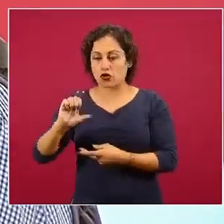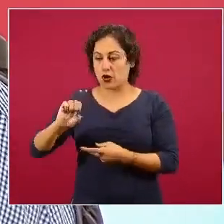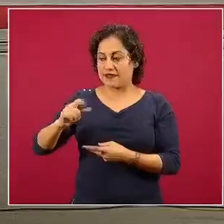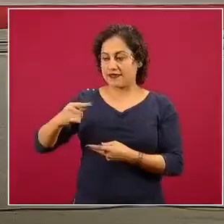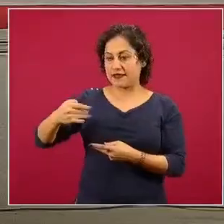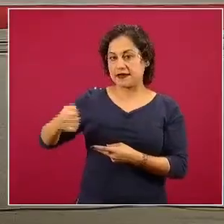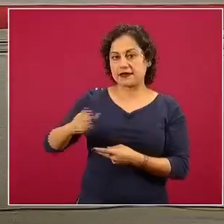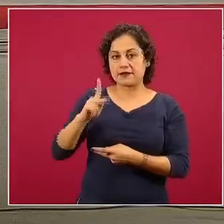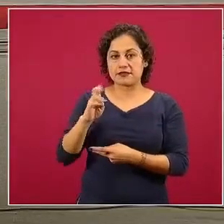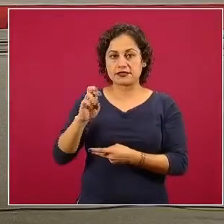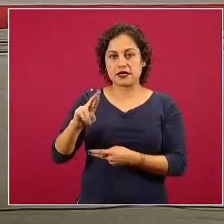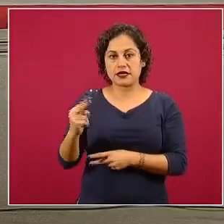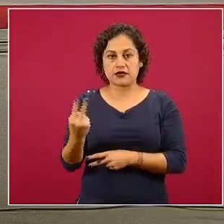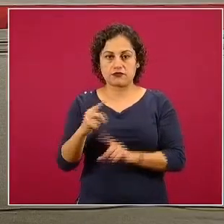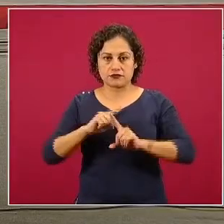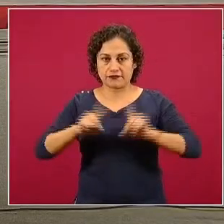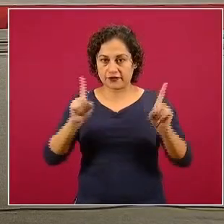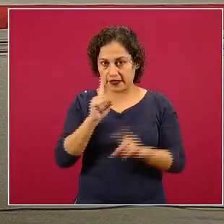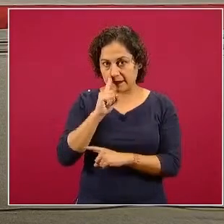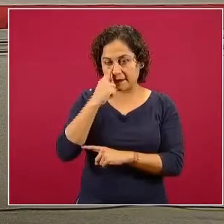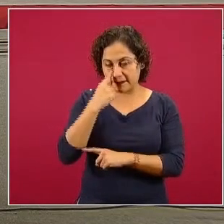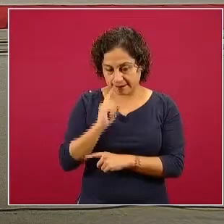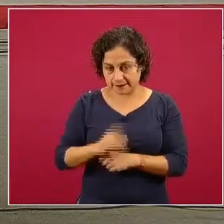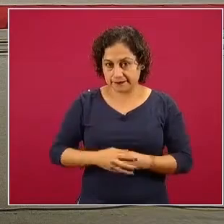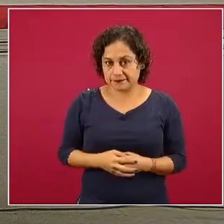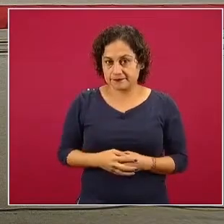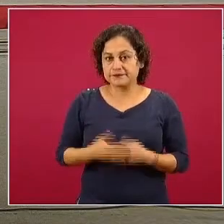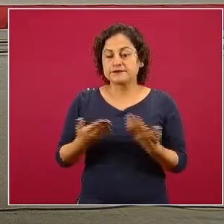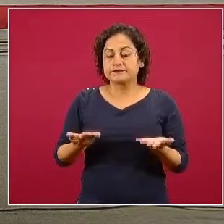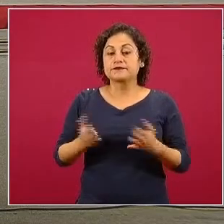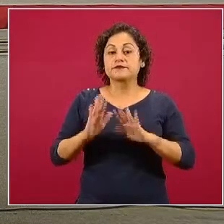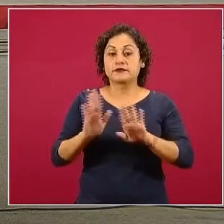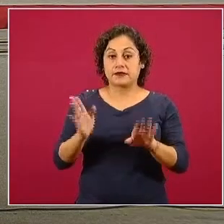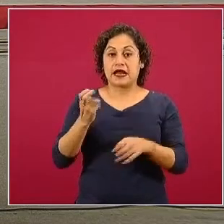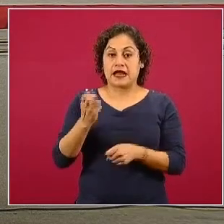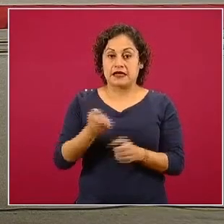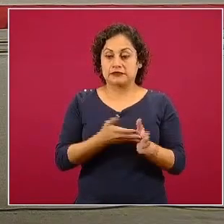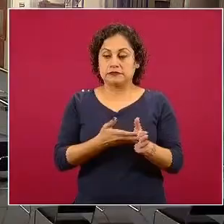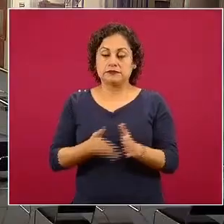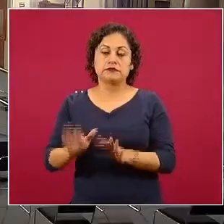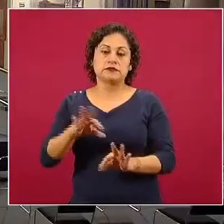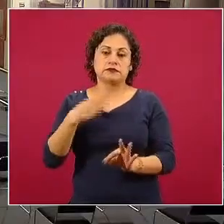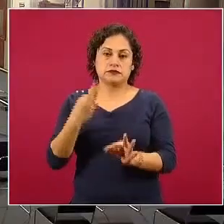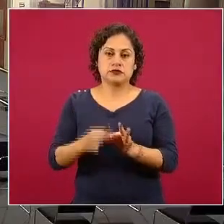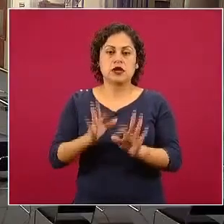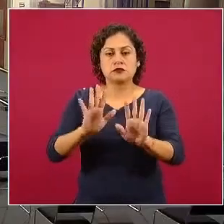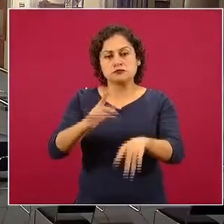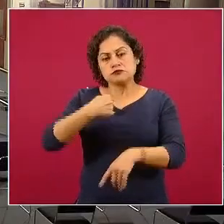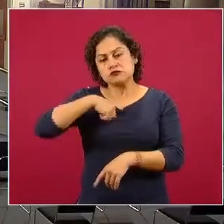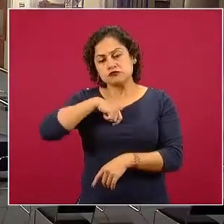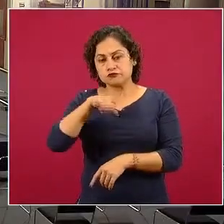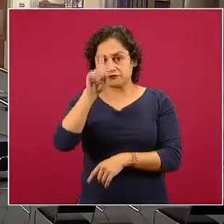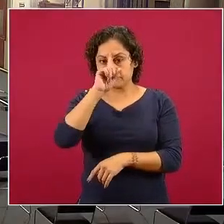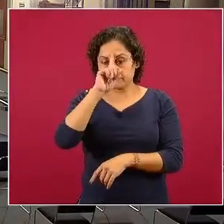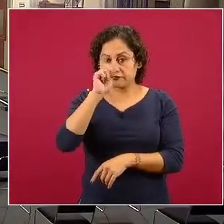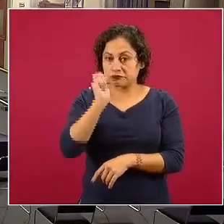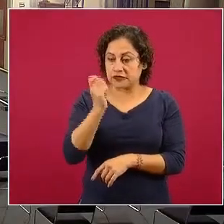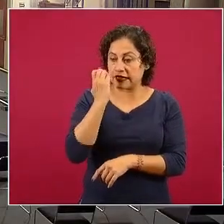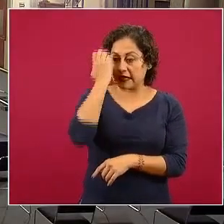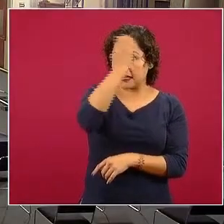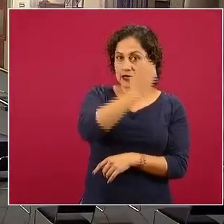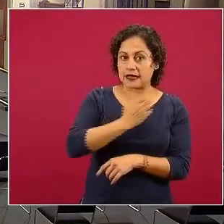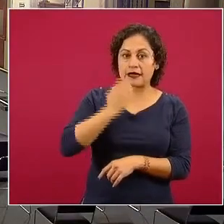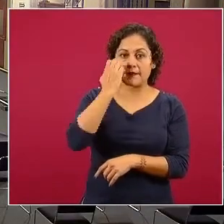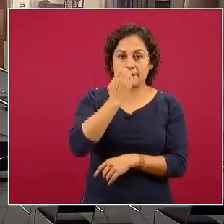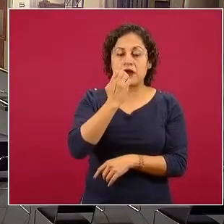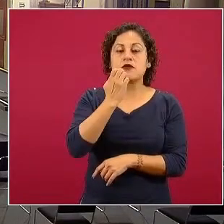Pero entonces ya se terminó el análisis y La recomendación es que estas pruebas se utilicen básicamente